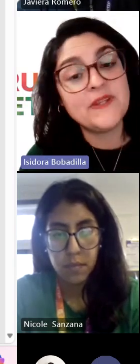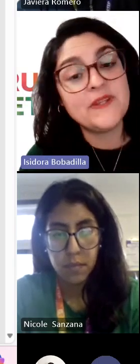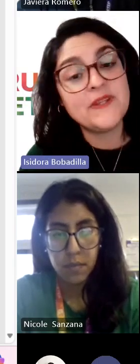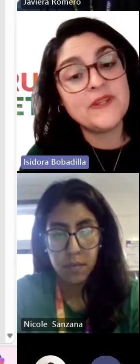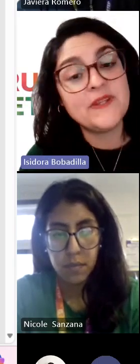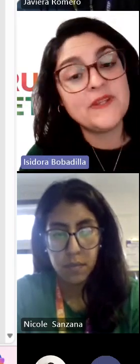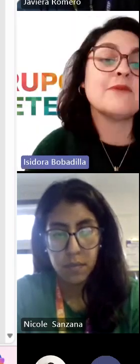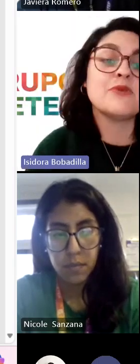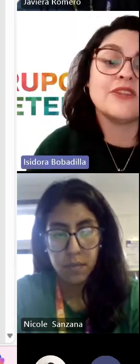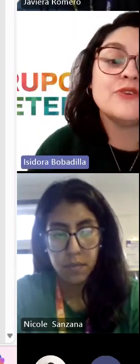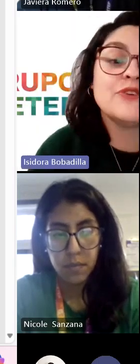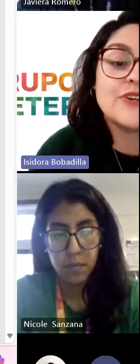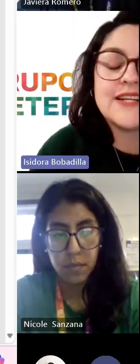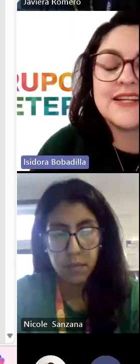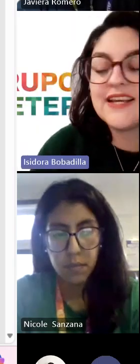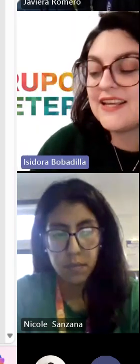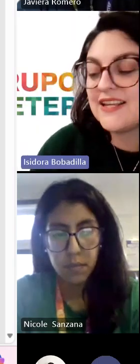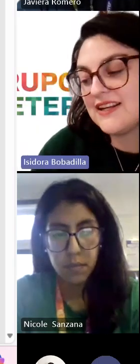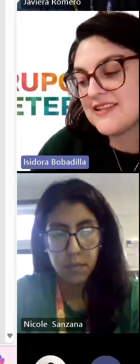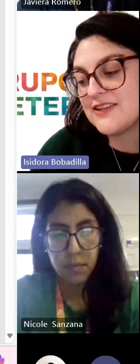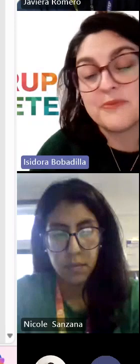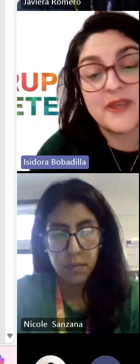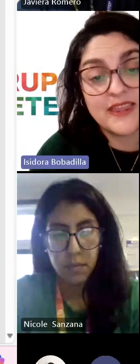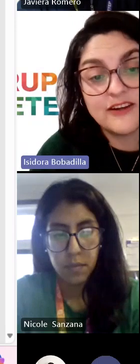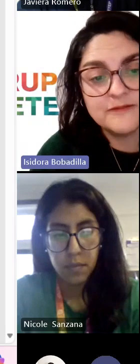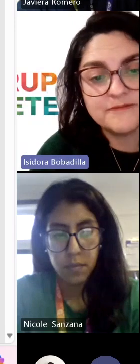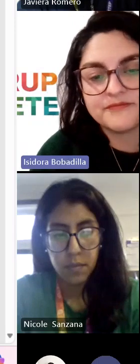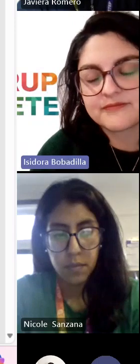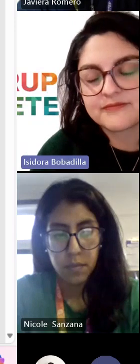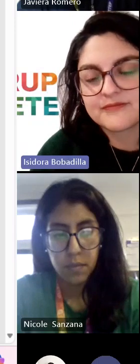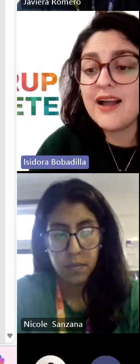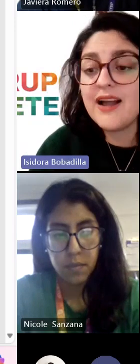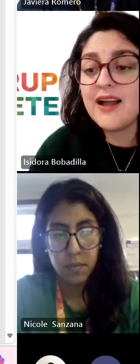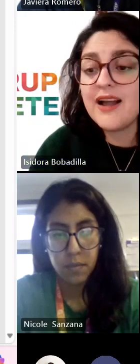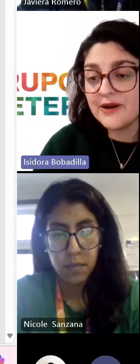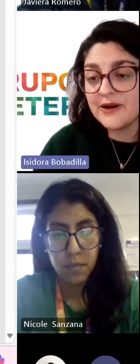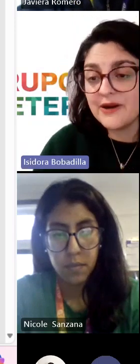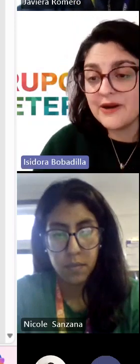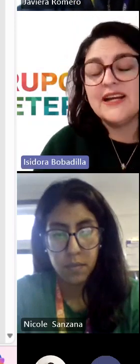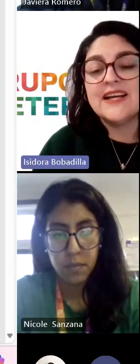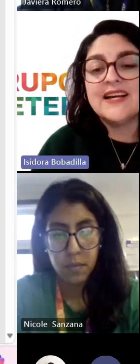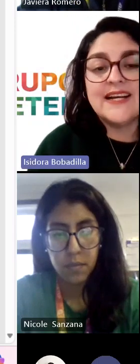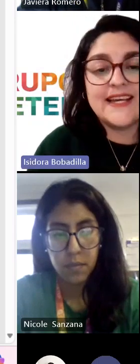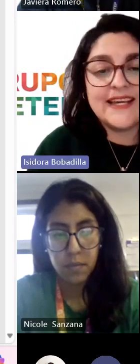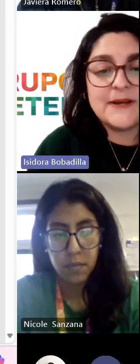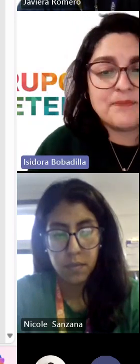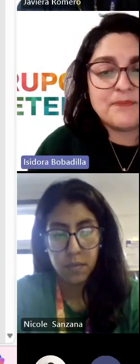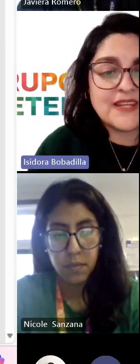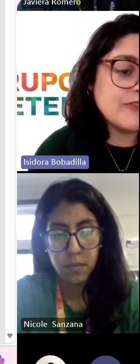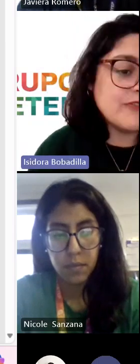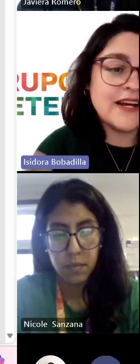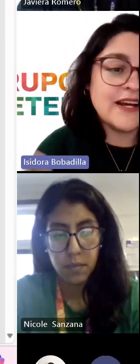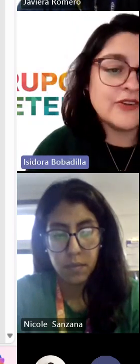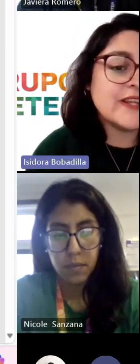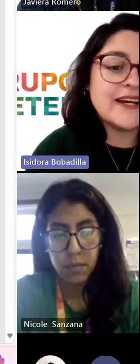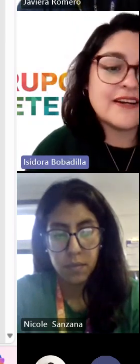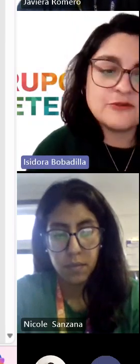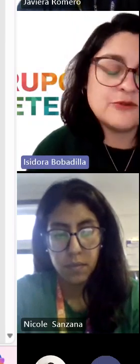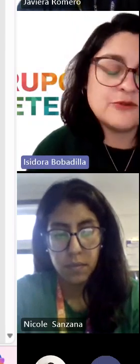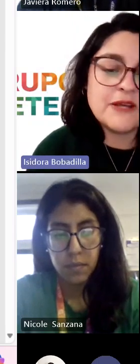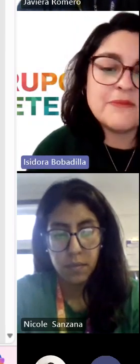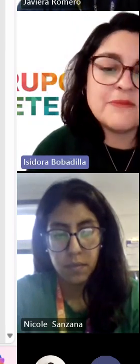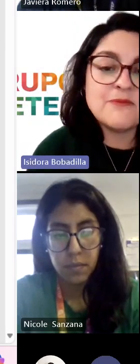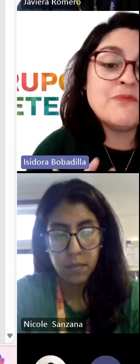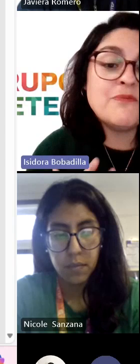hospitalización diurna, trabaja en el ambulatorio, en centro médico acá en Rancagua, y nos viene a